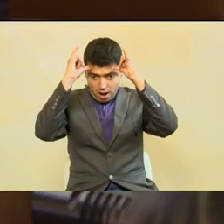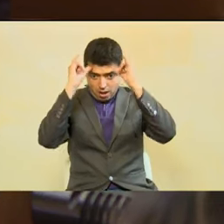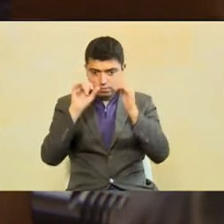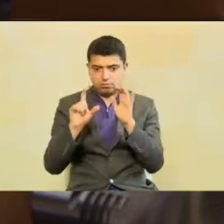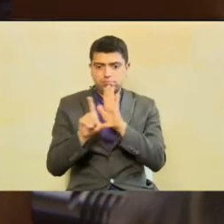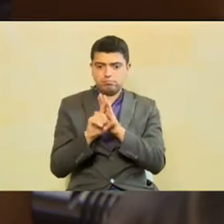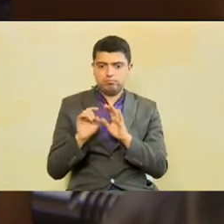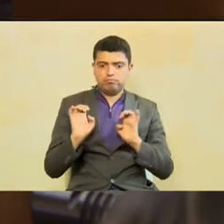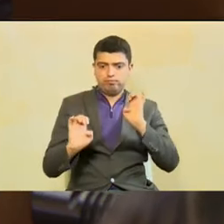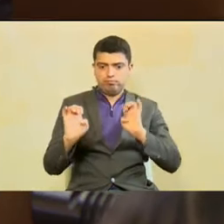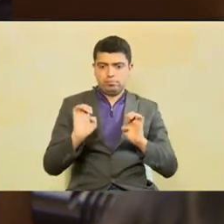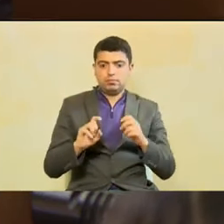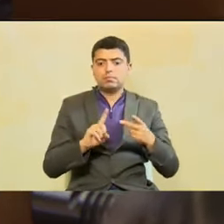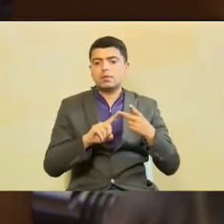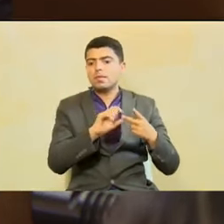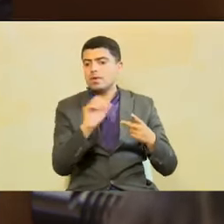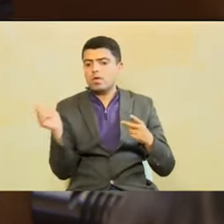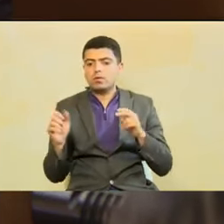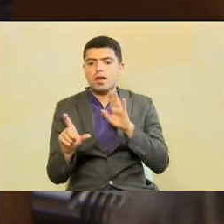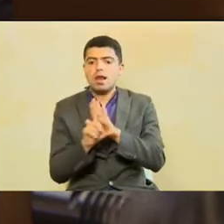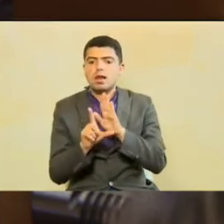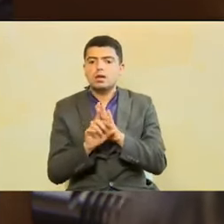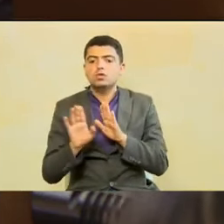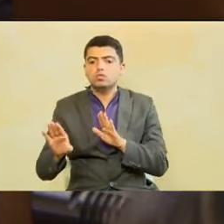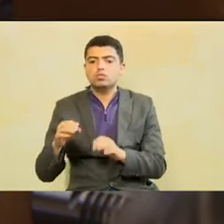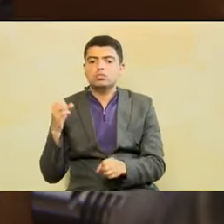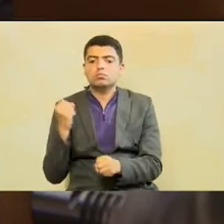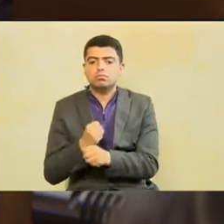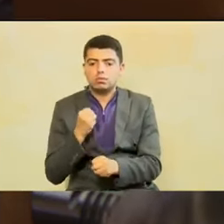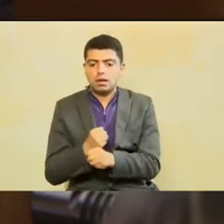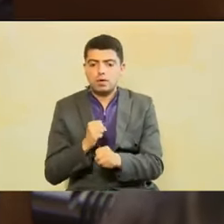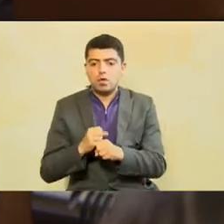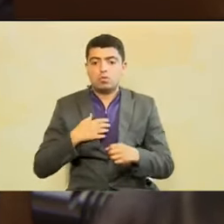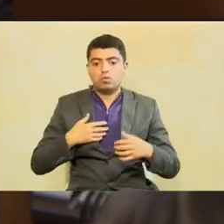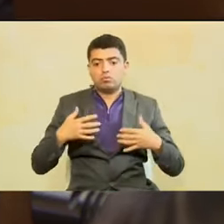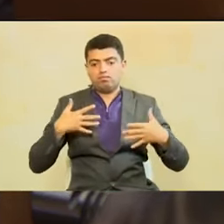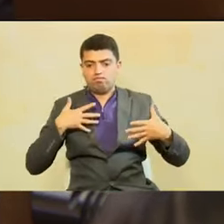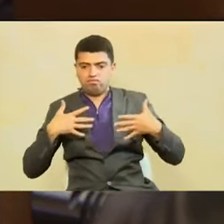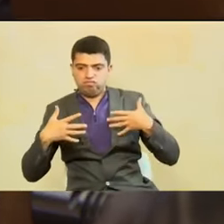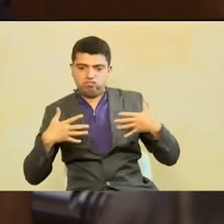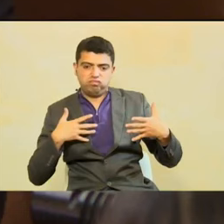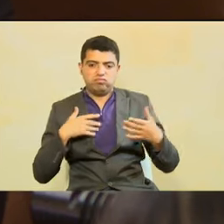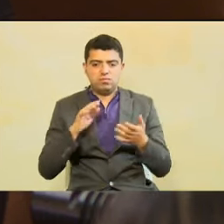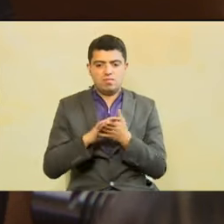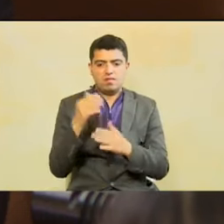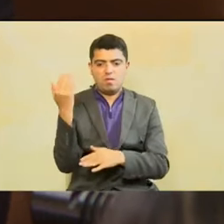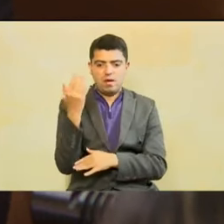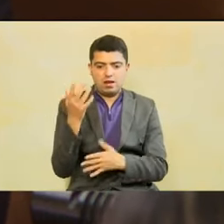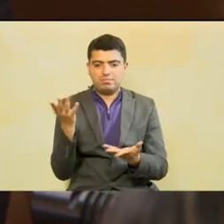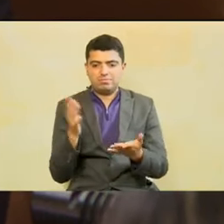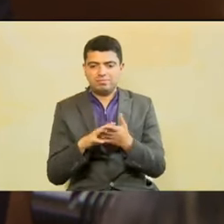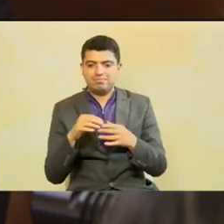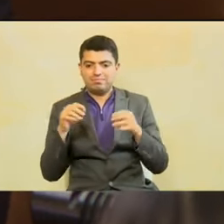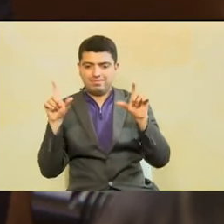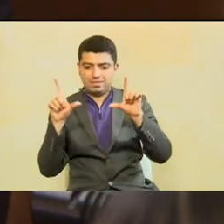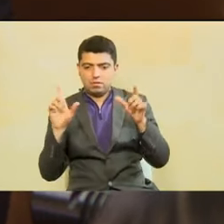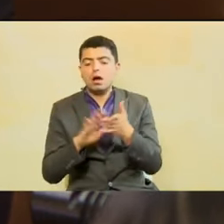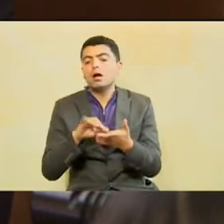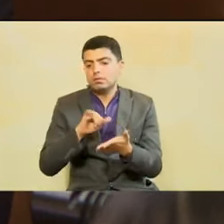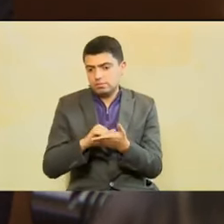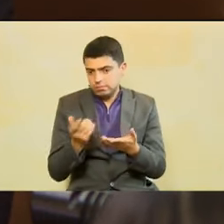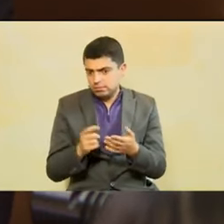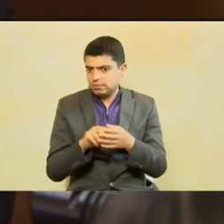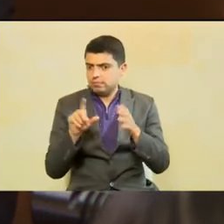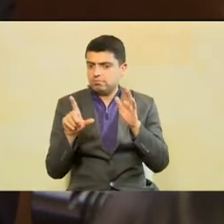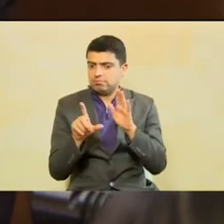como la ley también que reconoce el trabajo de los actores hay otros muy importantes pero ya hemos esperado mucho